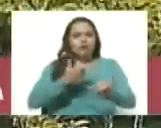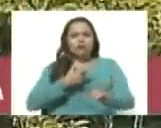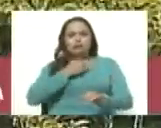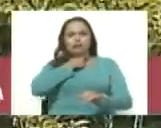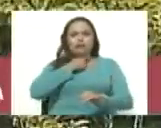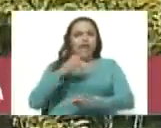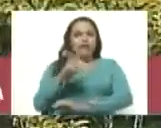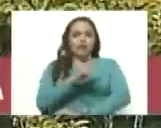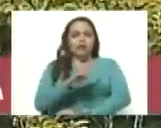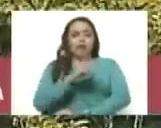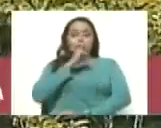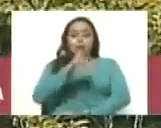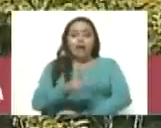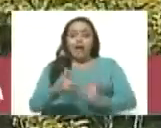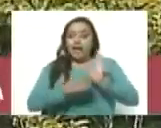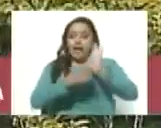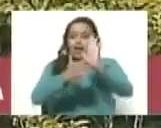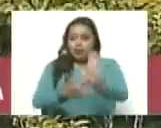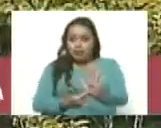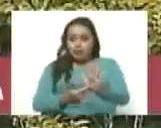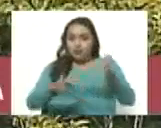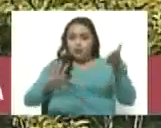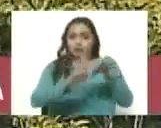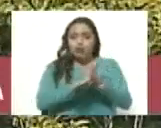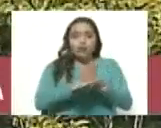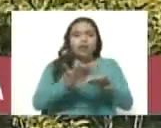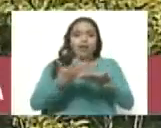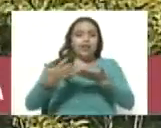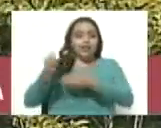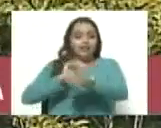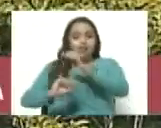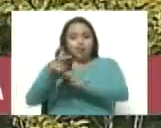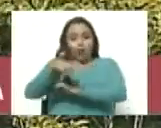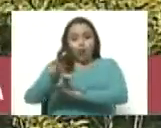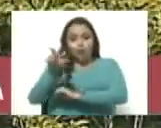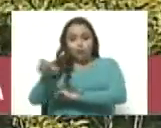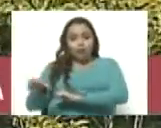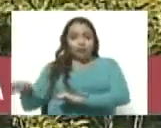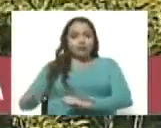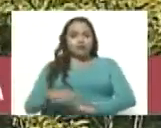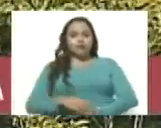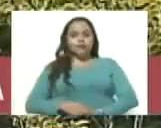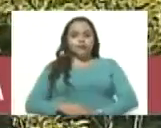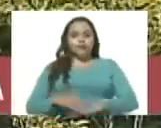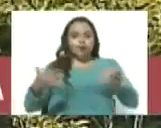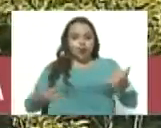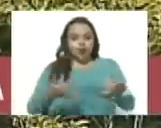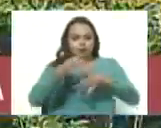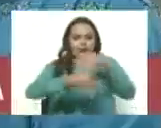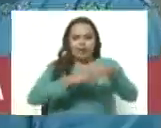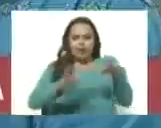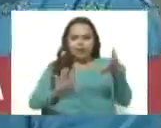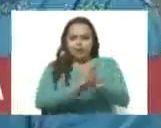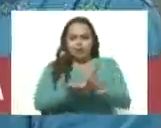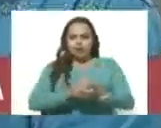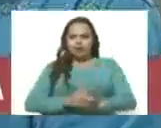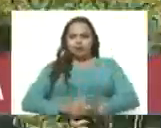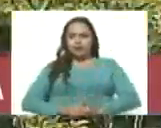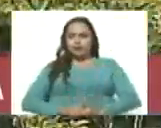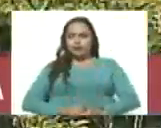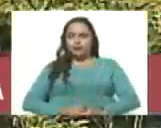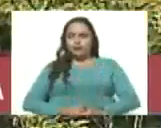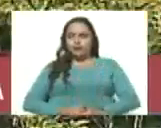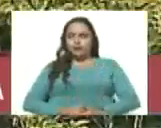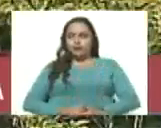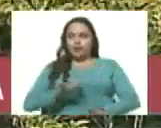ejemplo entre comillas frente a las luchas de otros pueblos y te voy a poner o hacer una alegoría con respecto a lo que está sucediendo